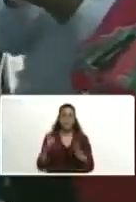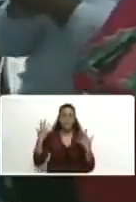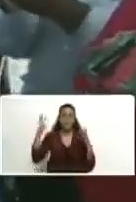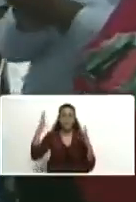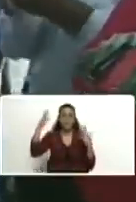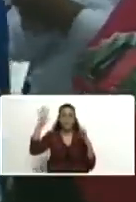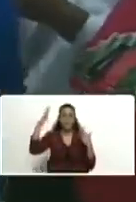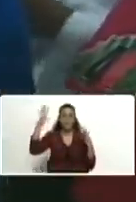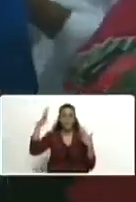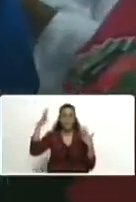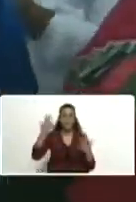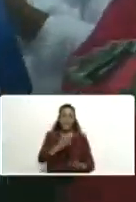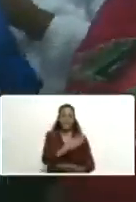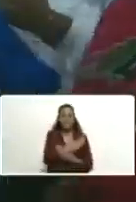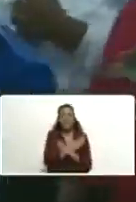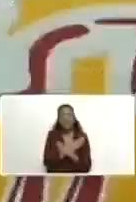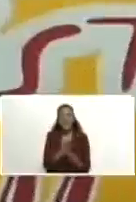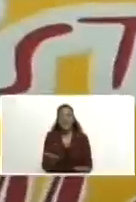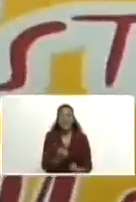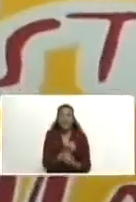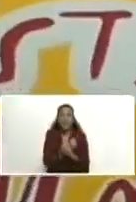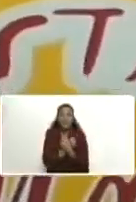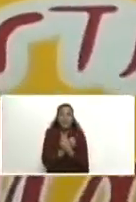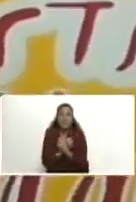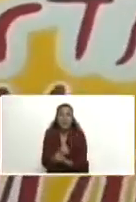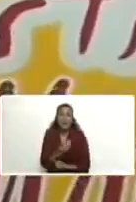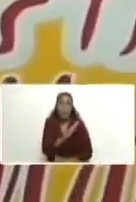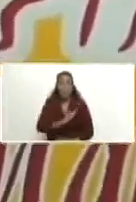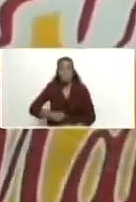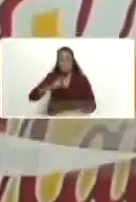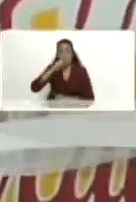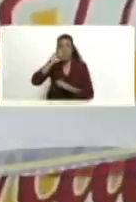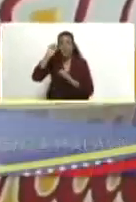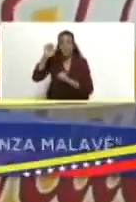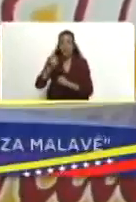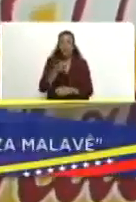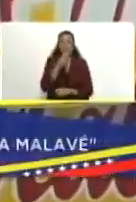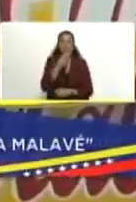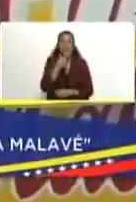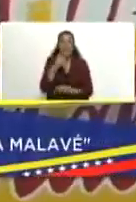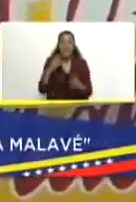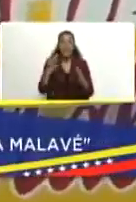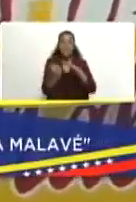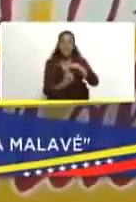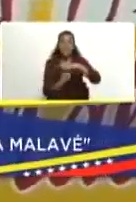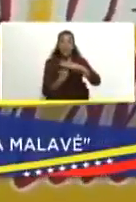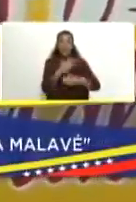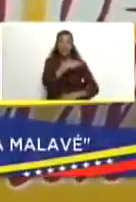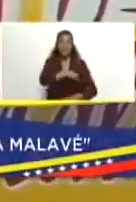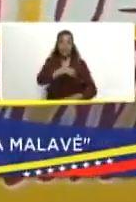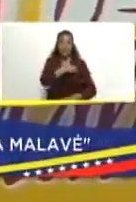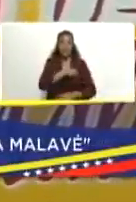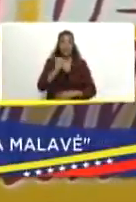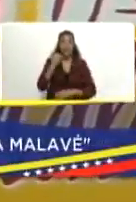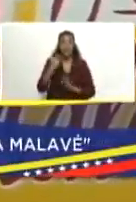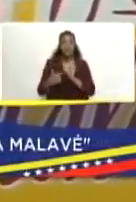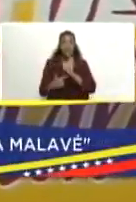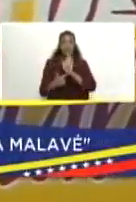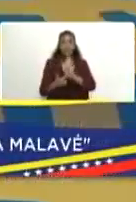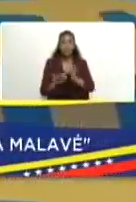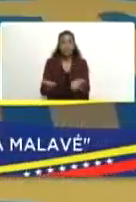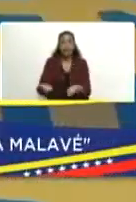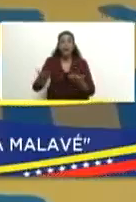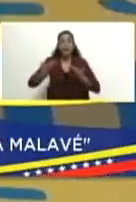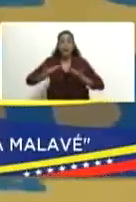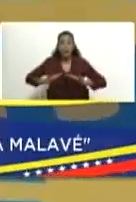Te queremos, presidente, y te amamos por esta hermosa base de misiones que nos ha